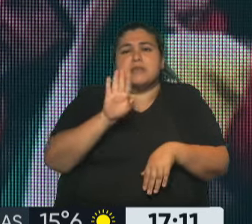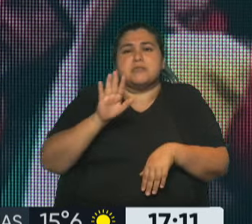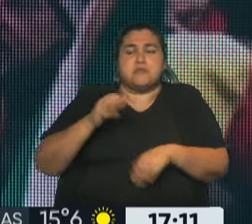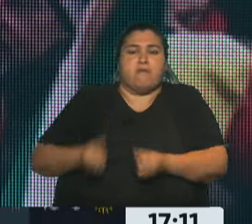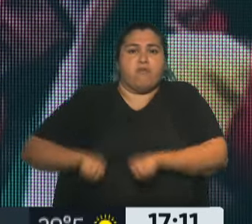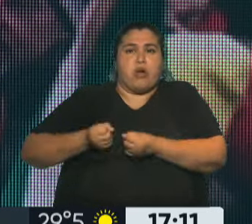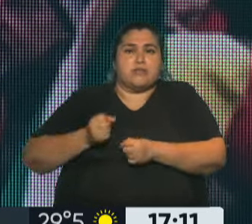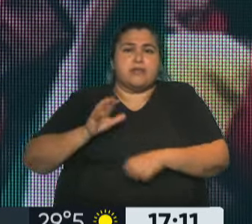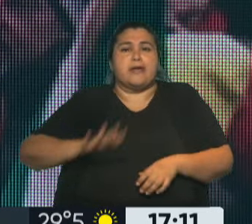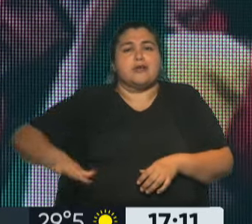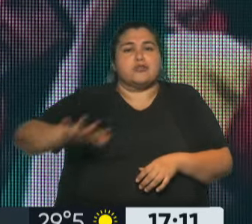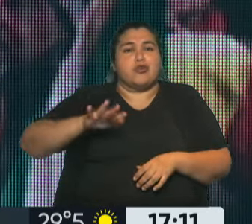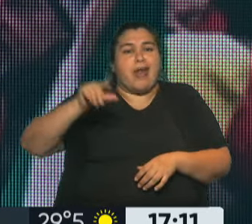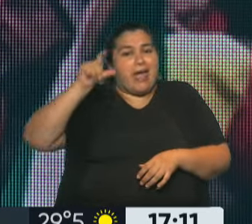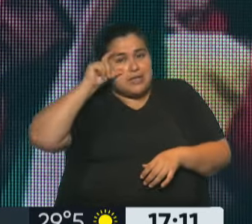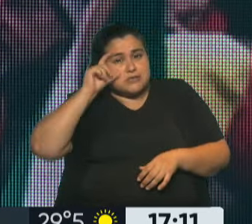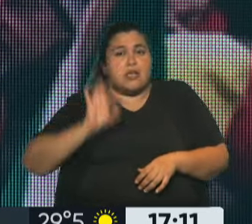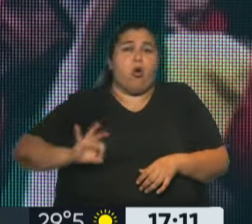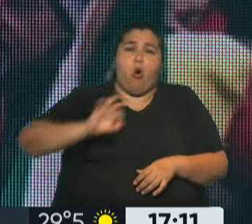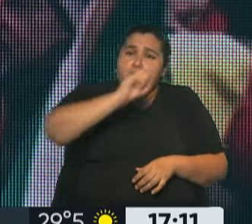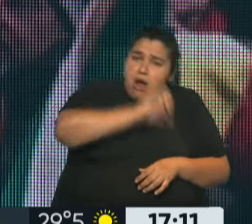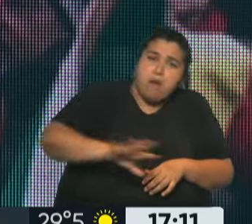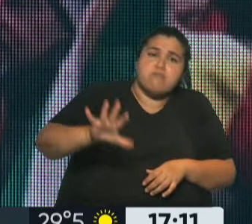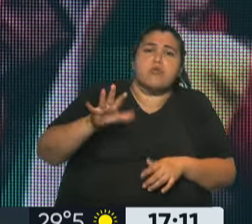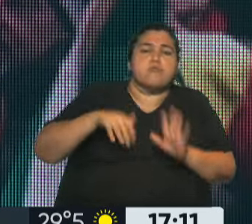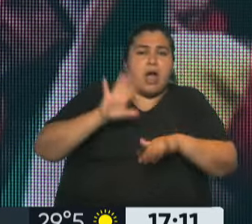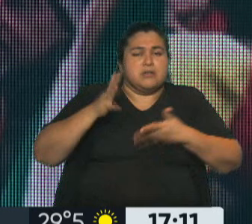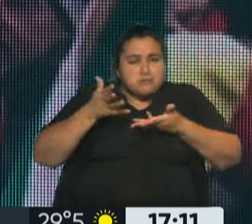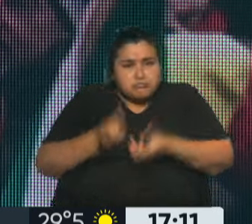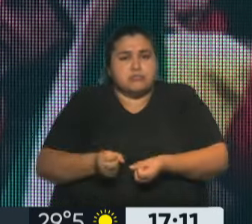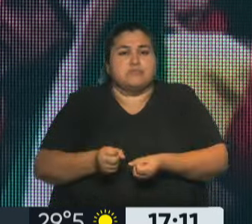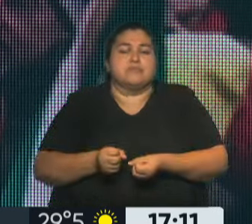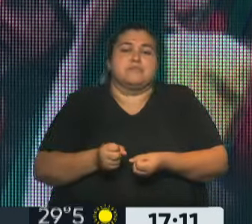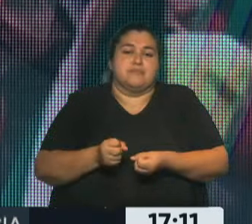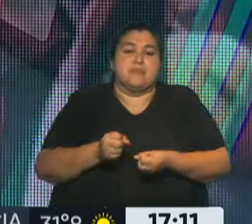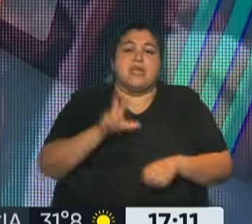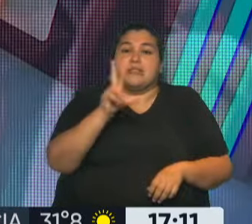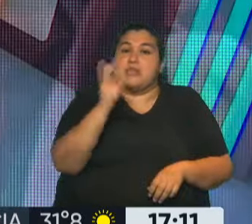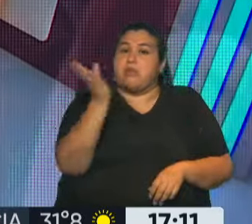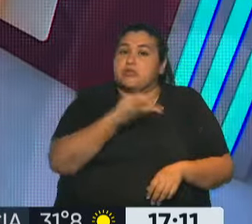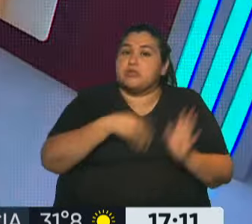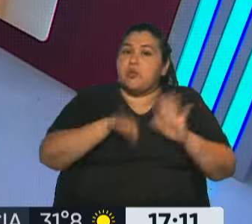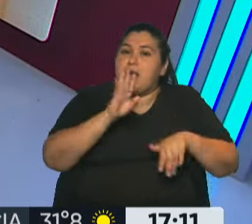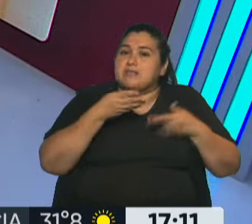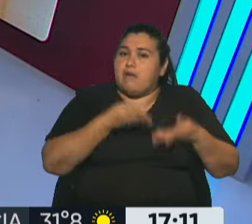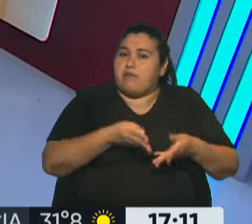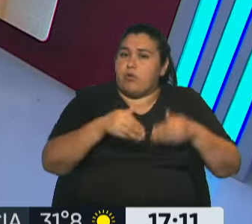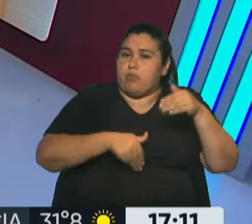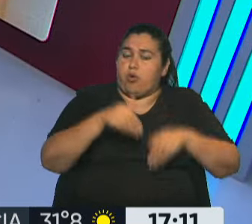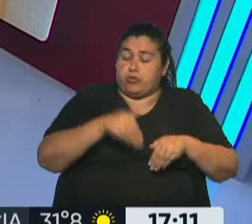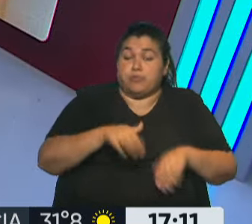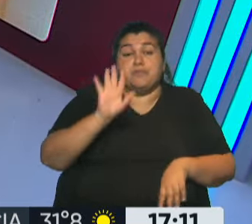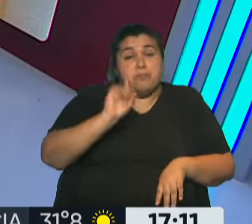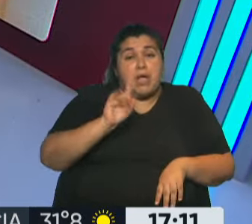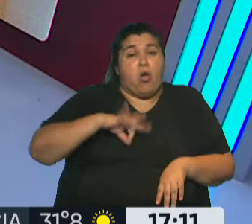y en algunas regiones rurales, donde lograba scores incluso de primera fuerza superiores al 30%, pero durante las elecciones del